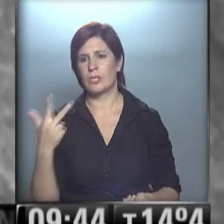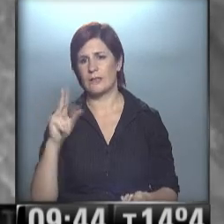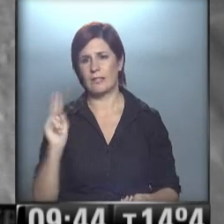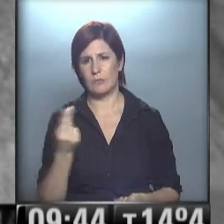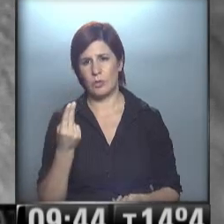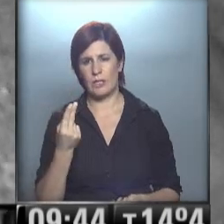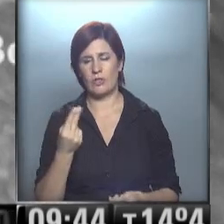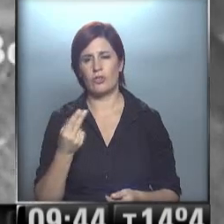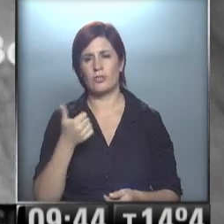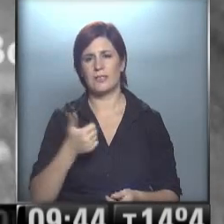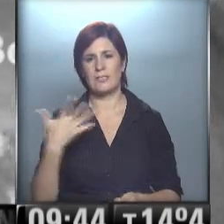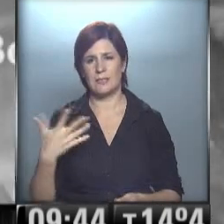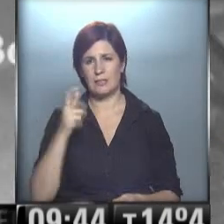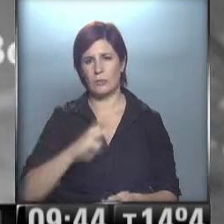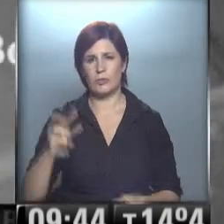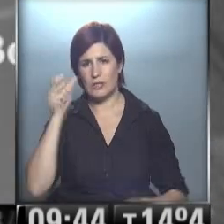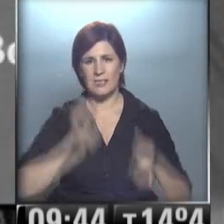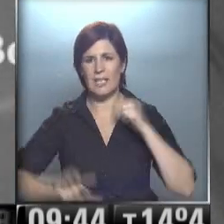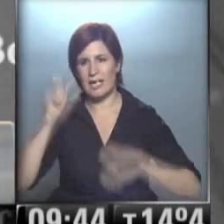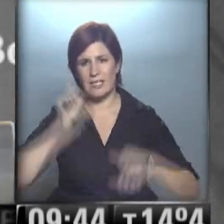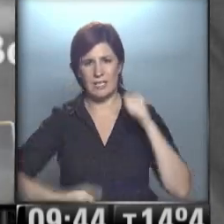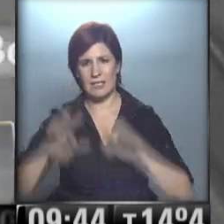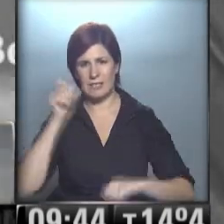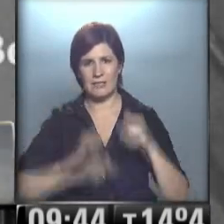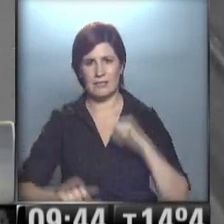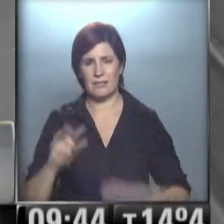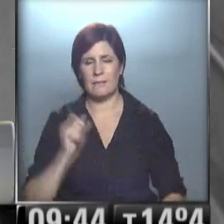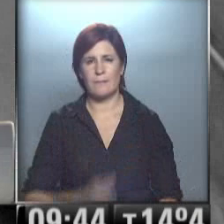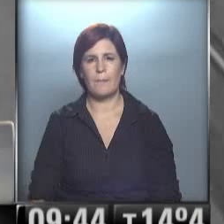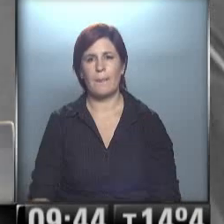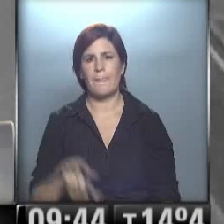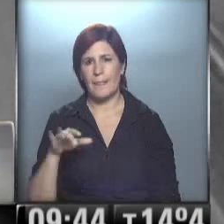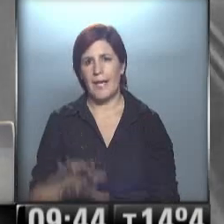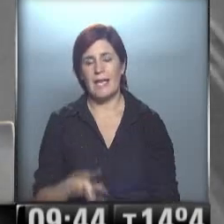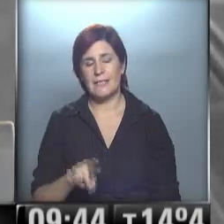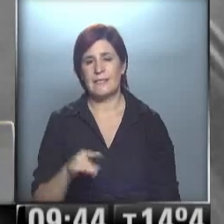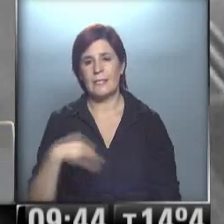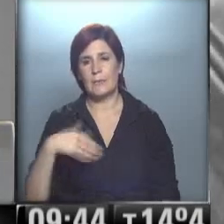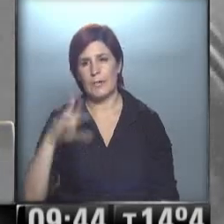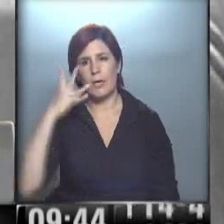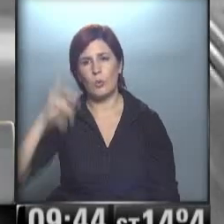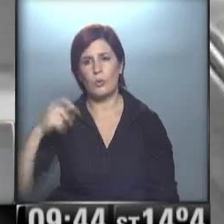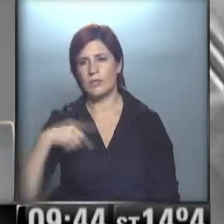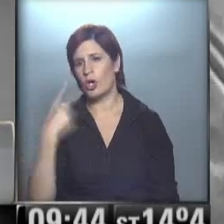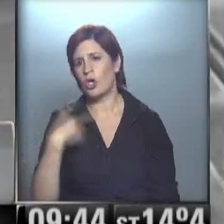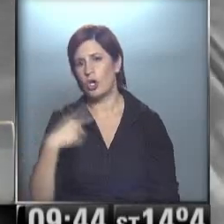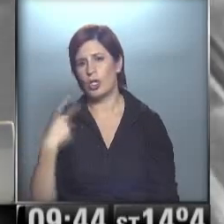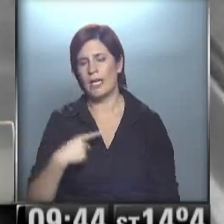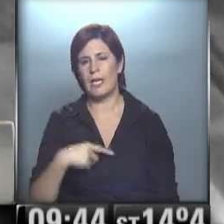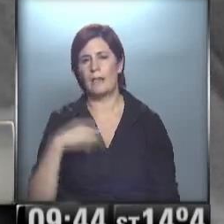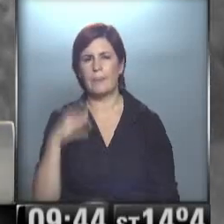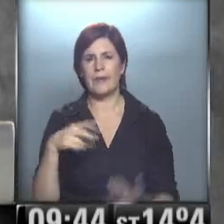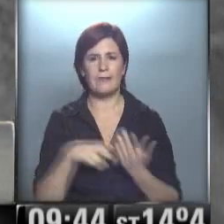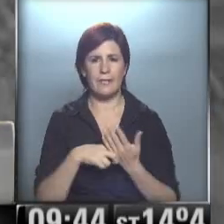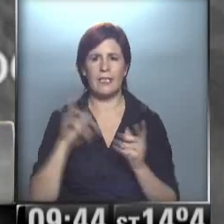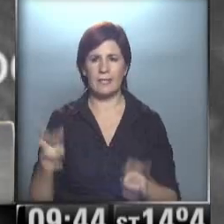65 heridos de esta forma el juez encaminó el proceso hacia el juicio oral y público y pidió al fiscal y al abogado Gregorio